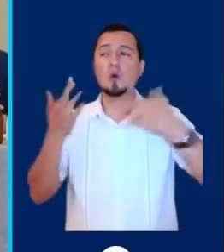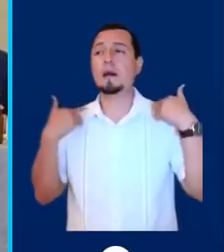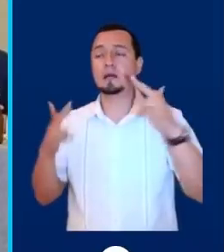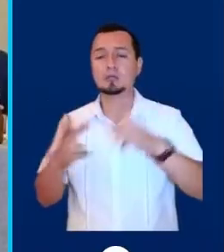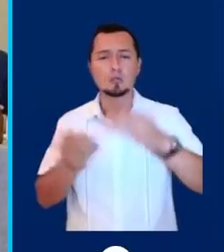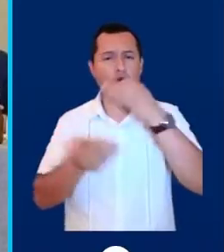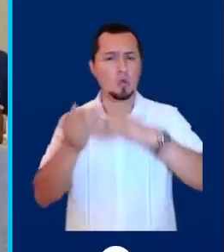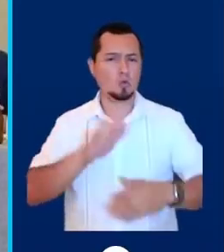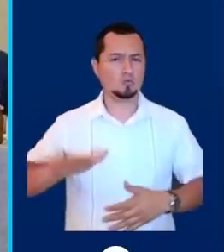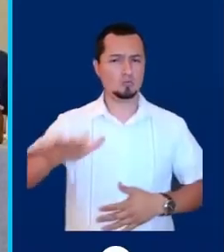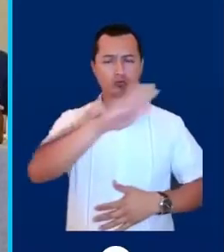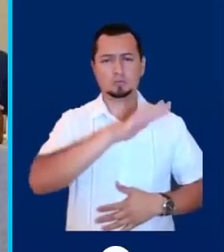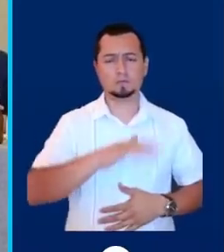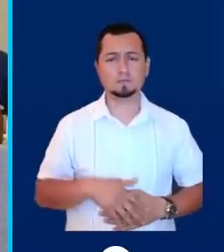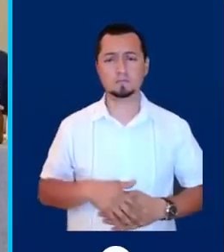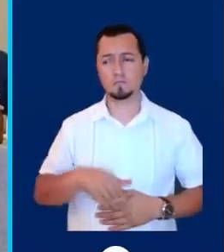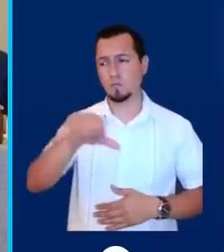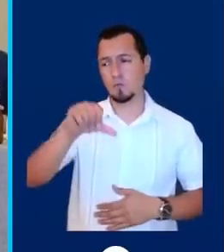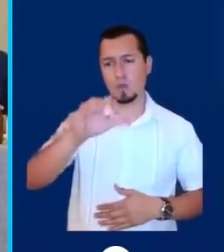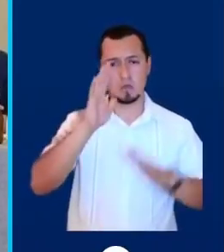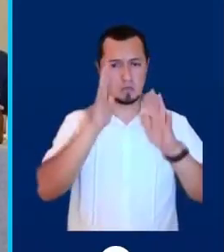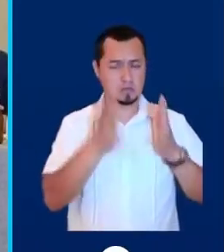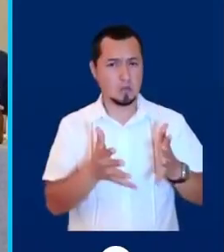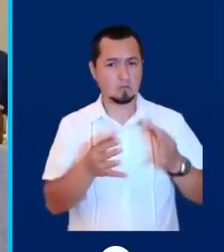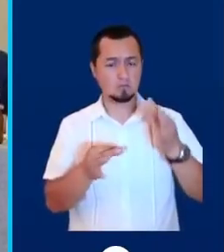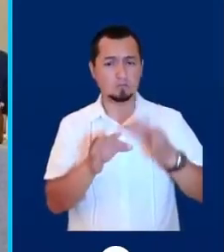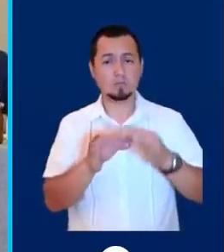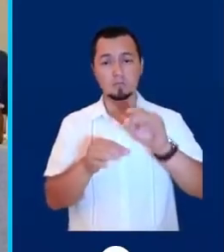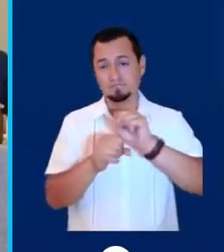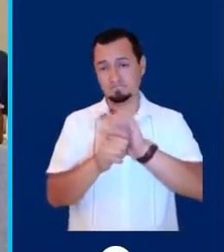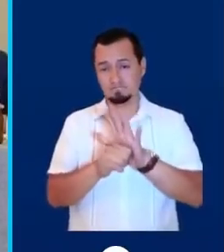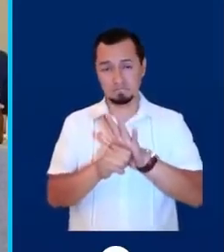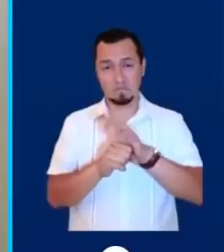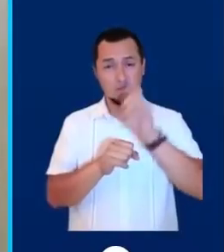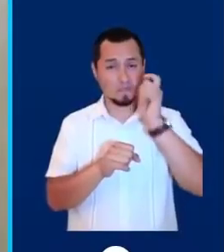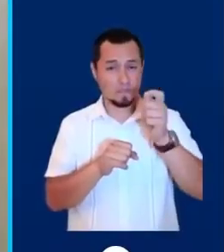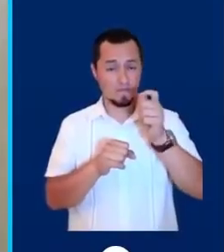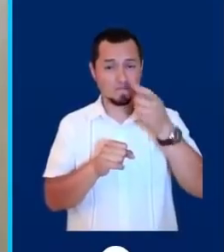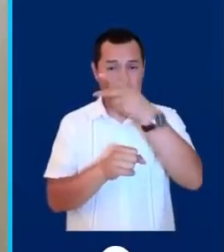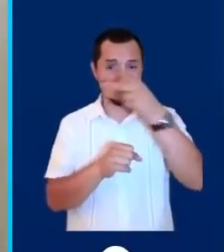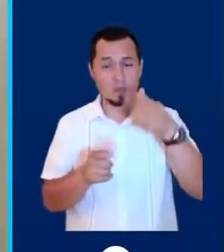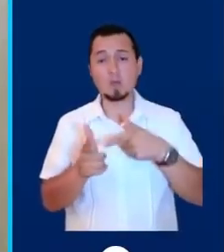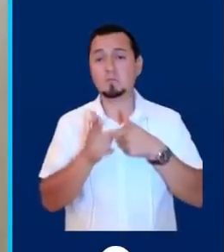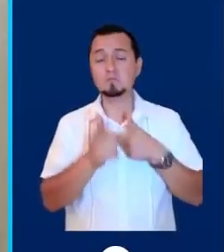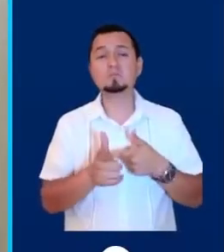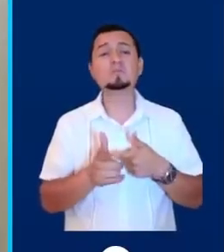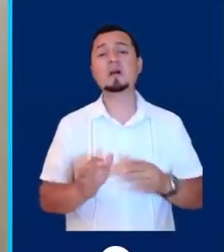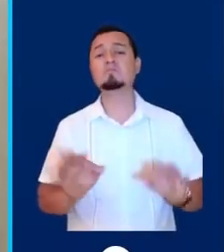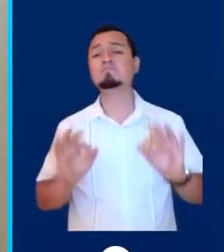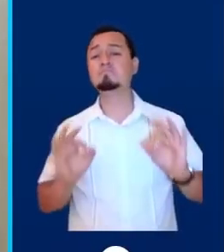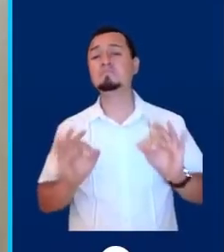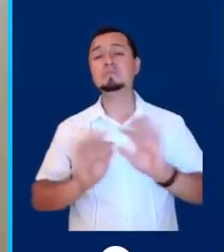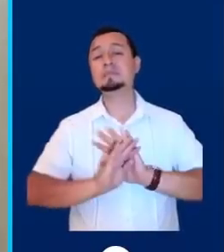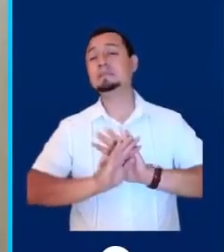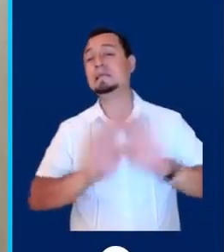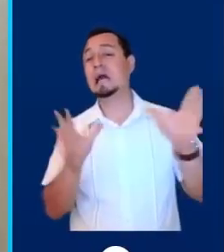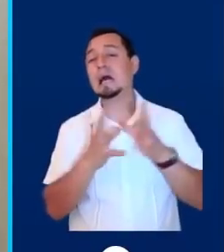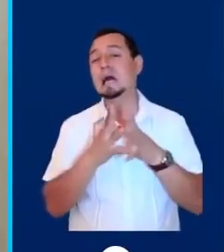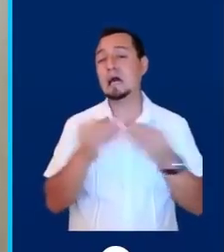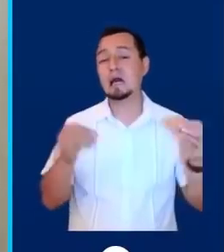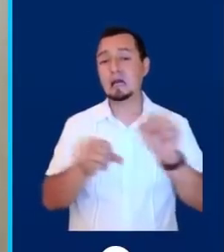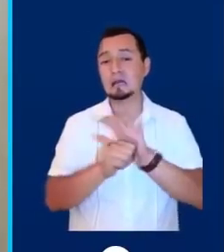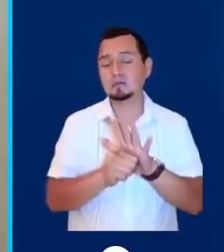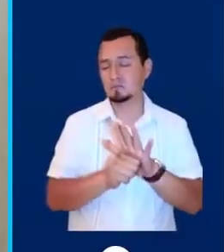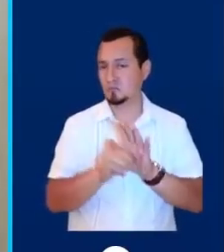educativa. Como bien se ha dicho, sabemos que la pandemia por COVID-19 aún está activa. Eso nos lleva a seguir